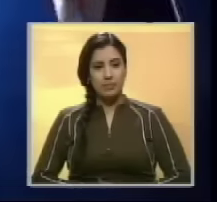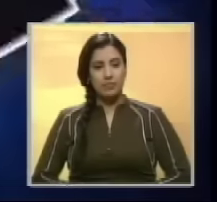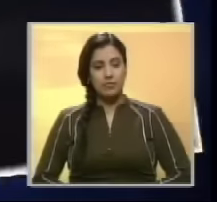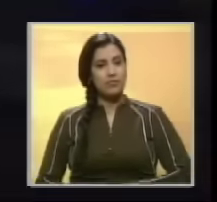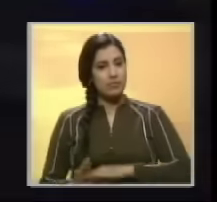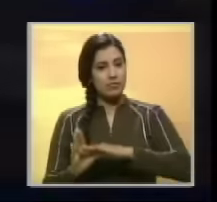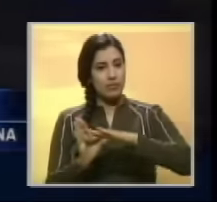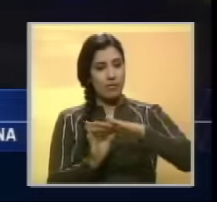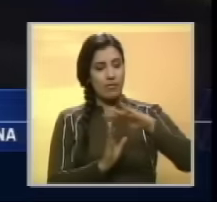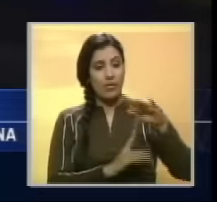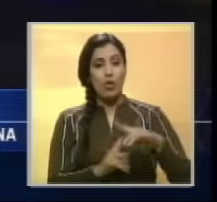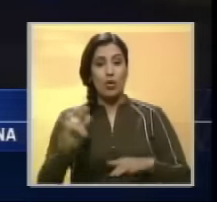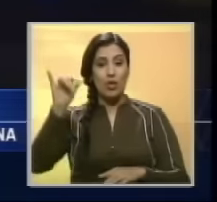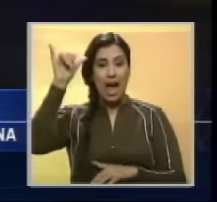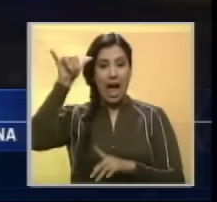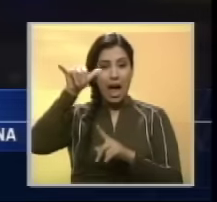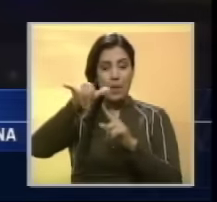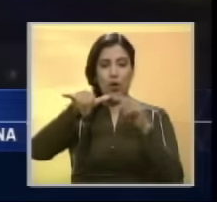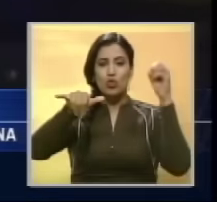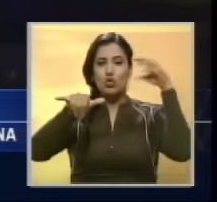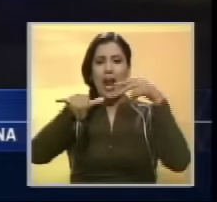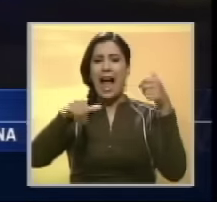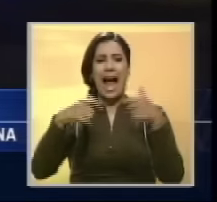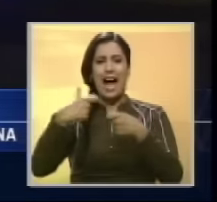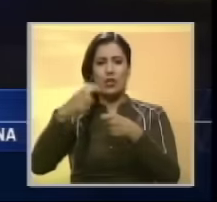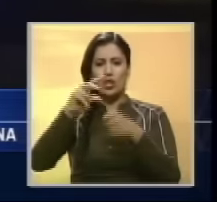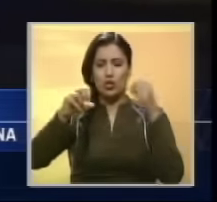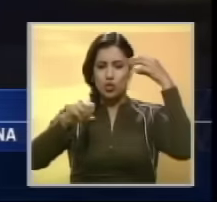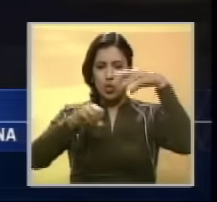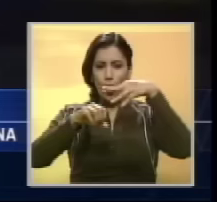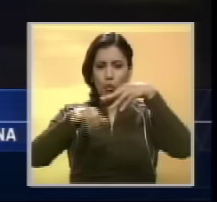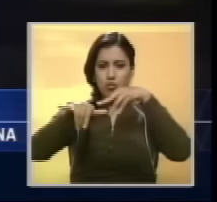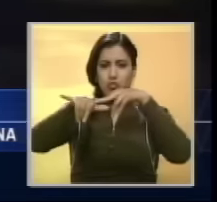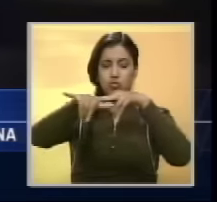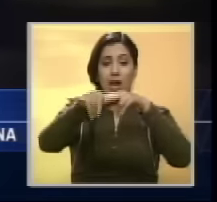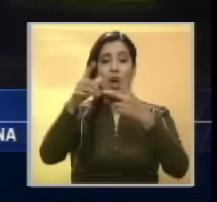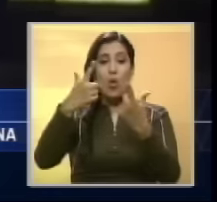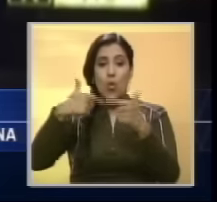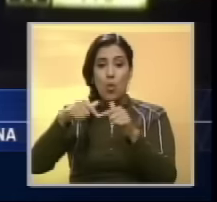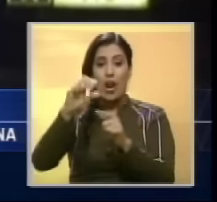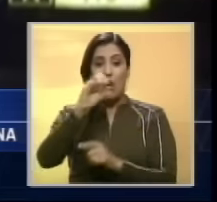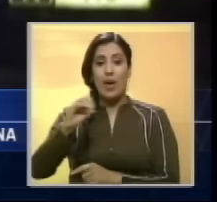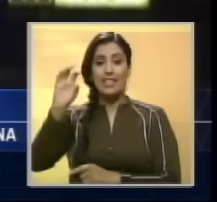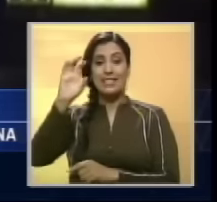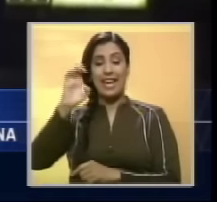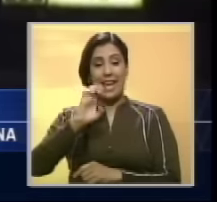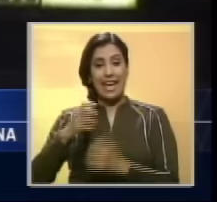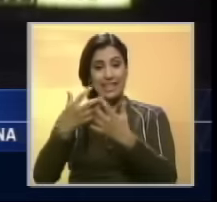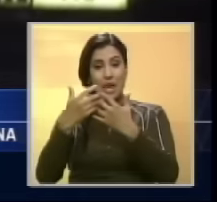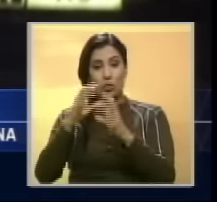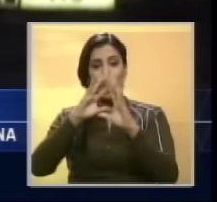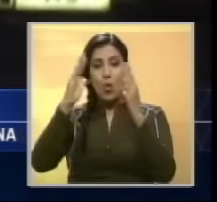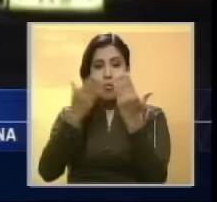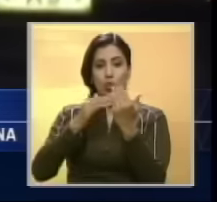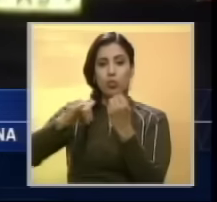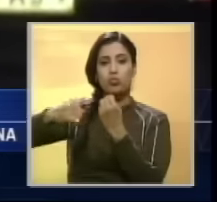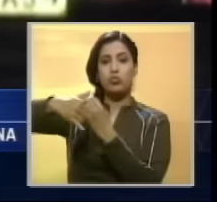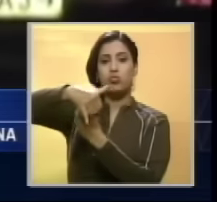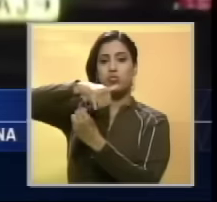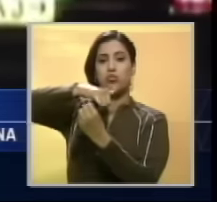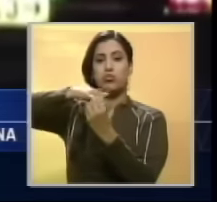conflicto el avión solar impulse 2 despegó desde Arizona en el oeste de Estados Unidos para continuar su inédito viaje